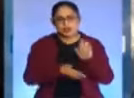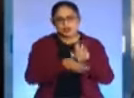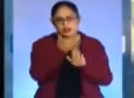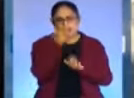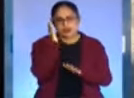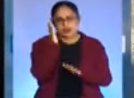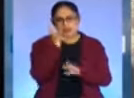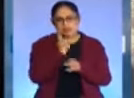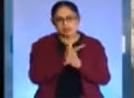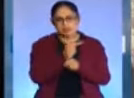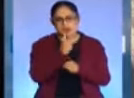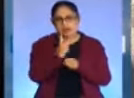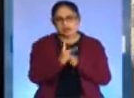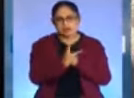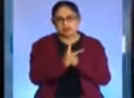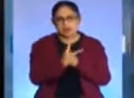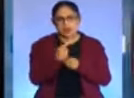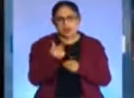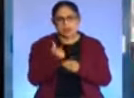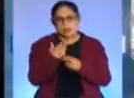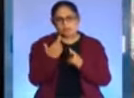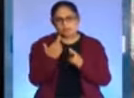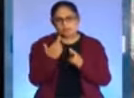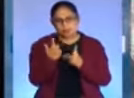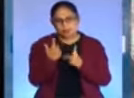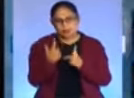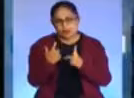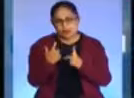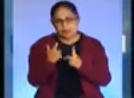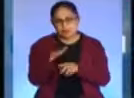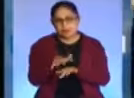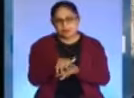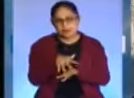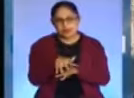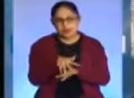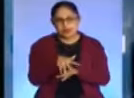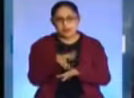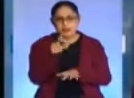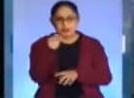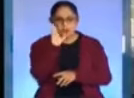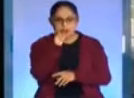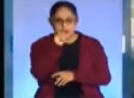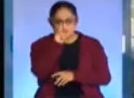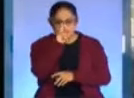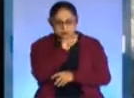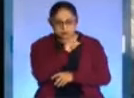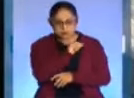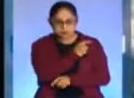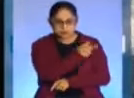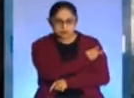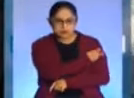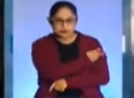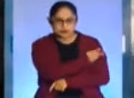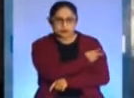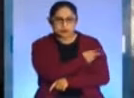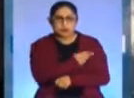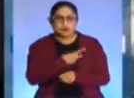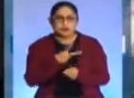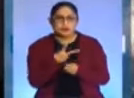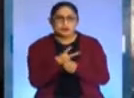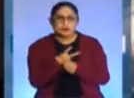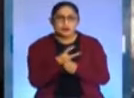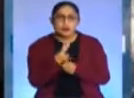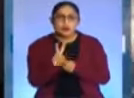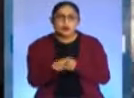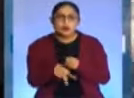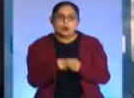extranjero y me fracturé el pie y pues ya no pude ponerme la segunda dosis. Entonces volví a empezar el